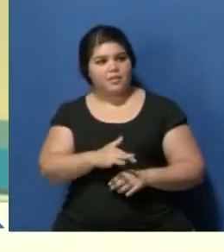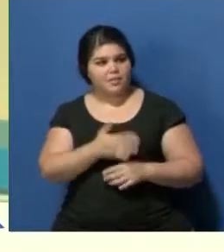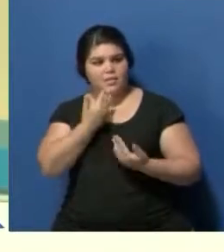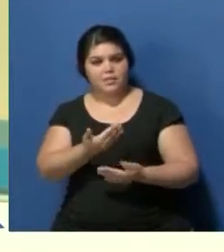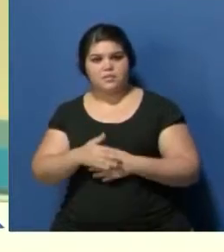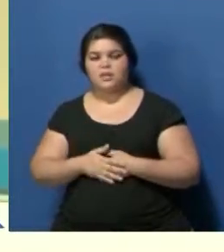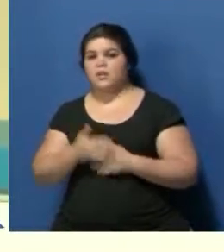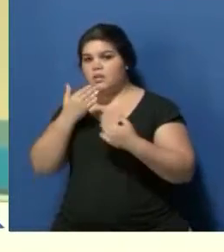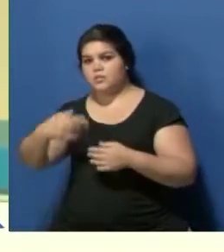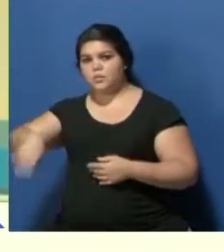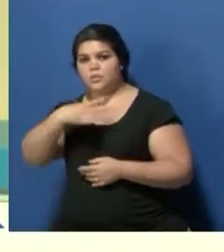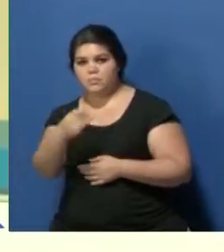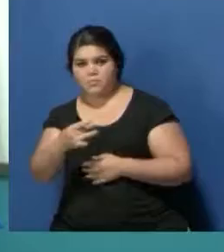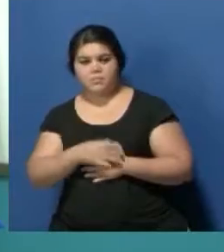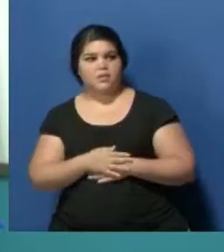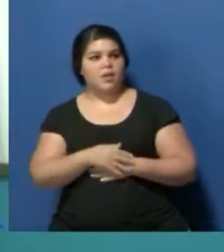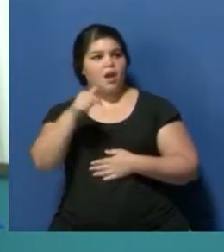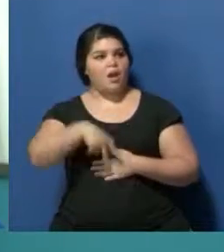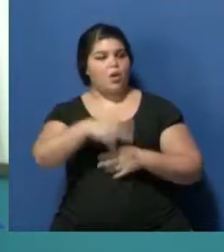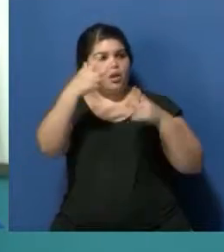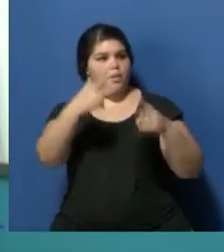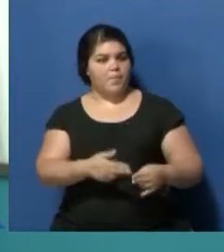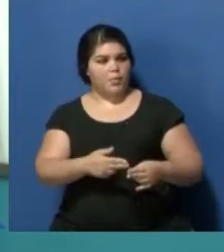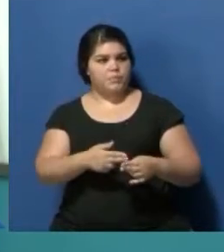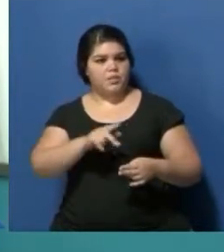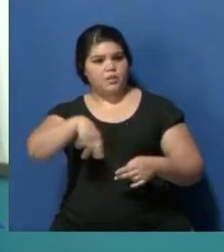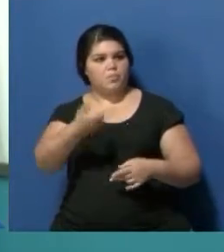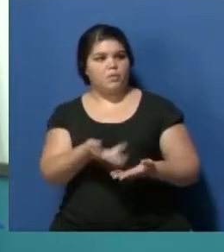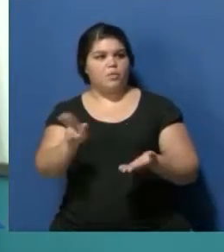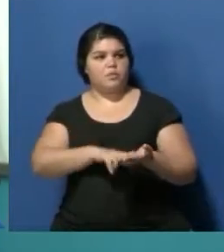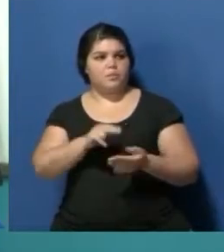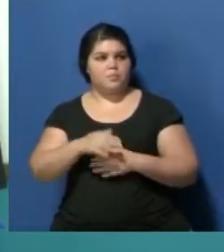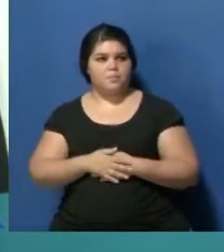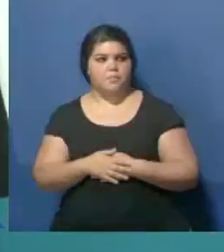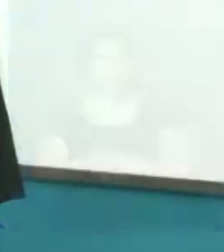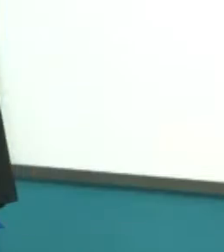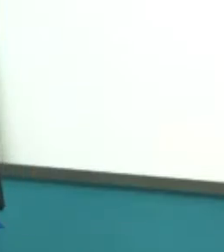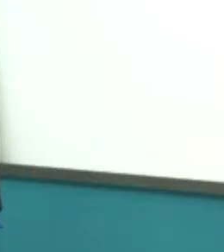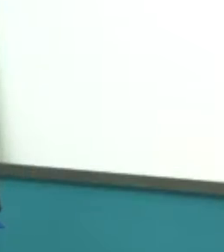Gracias a ustedes por la invitación. Bueno, ahora hacemos una breve pausa y enseguida volvemos con más información.